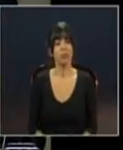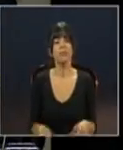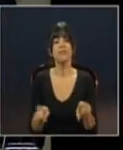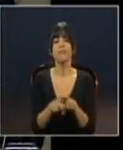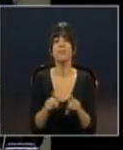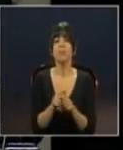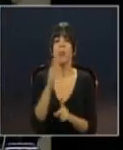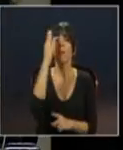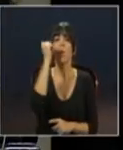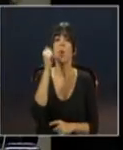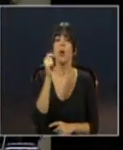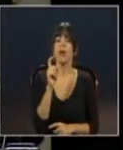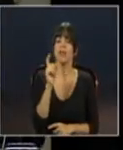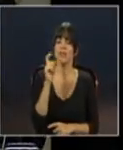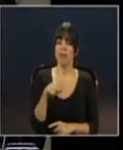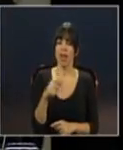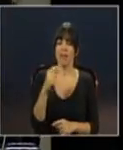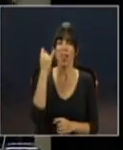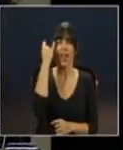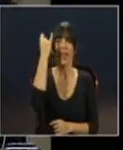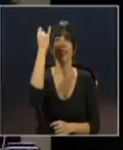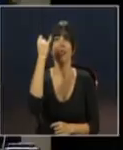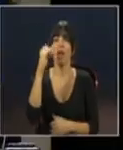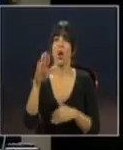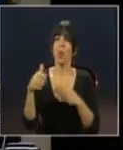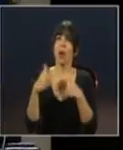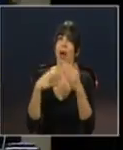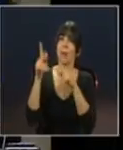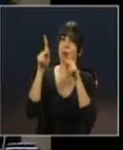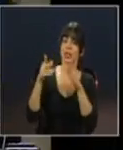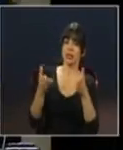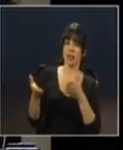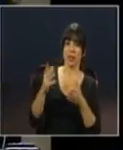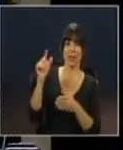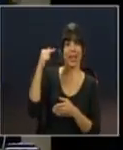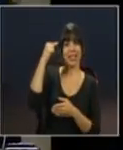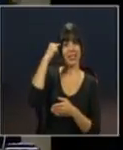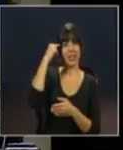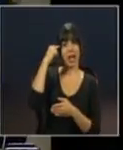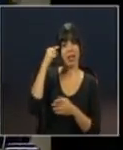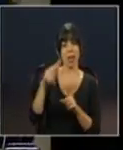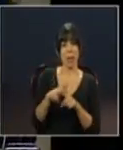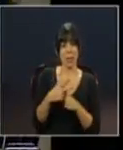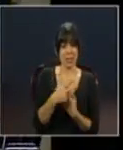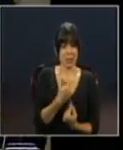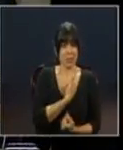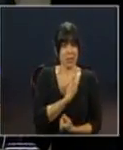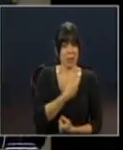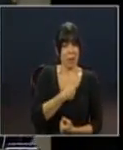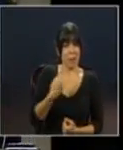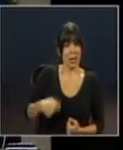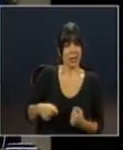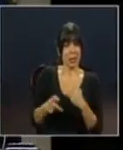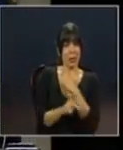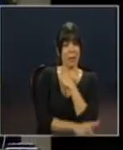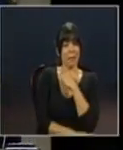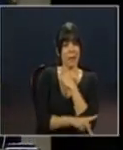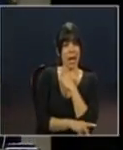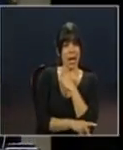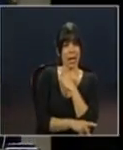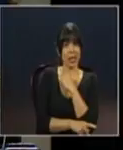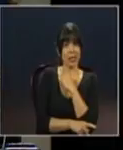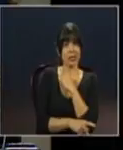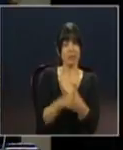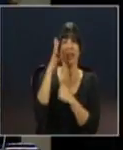También porque conviene desterrar la idea de que todo servidor del Estado, empezando por el propio presidente de la República, es